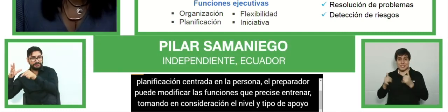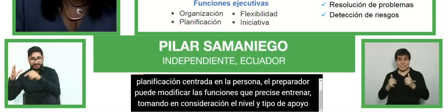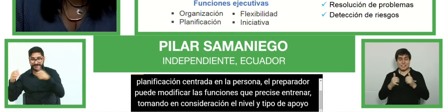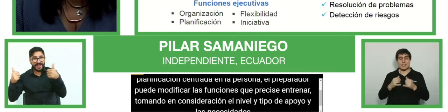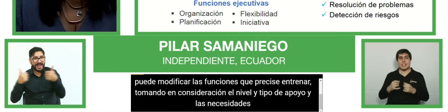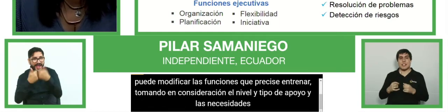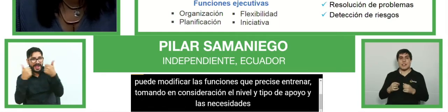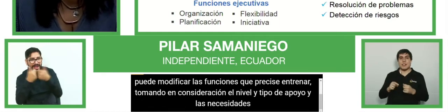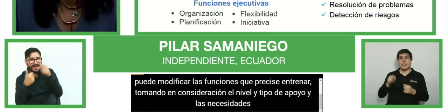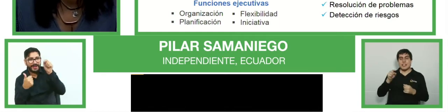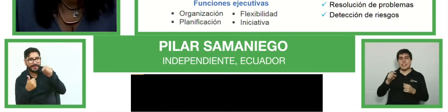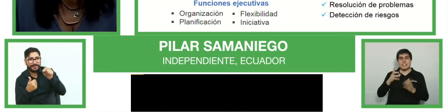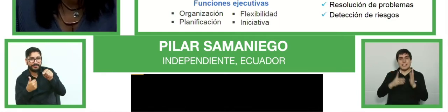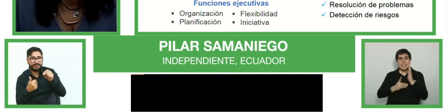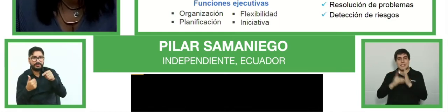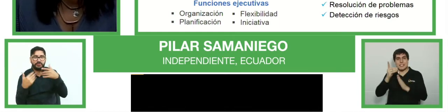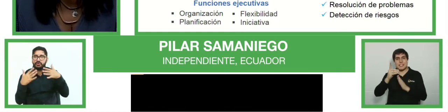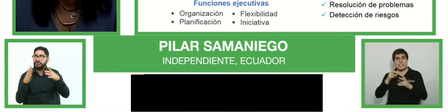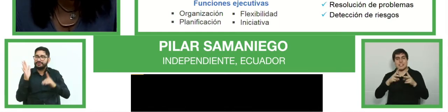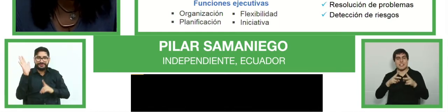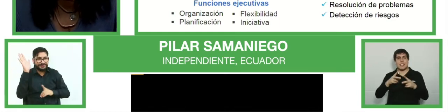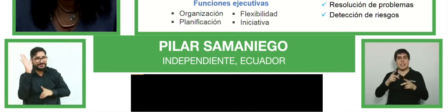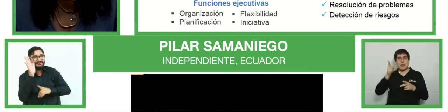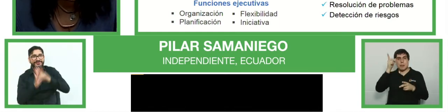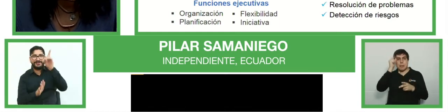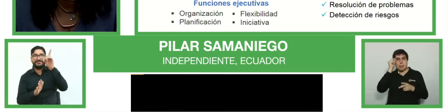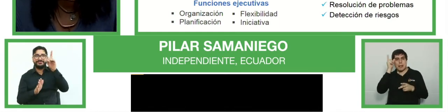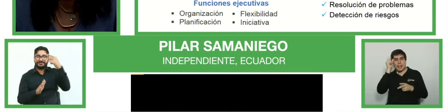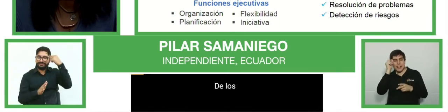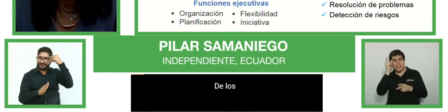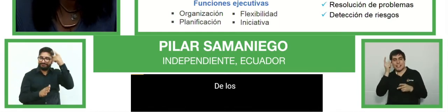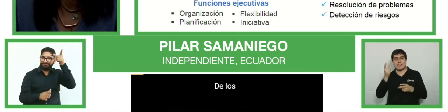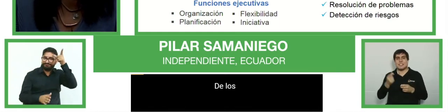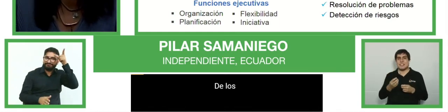el desarrollo de habilidades cognitivas básicas: